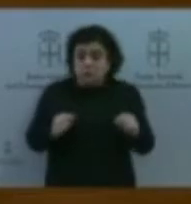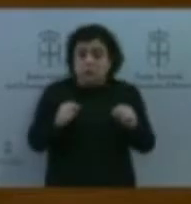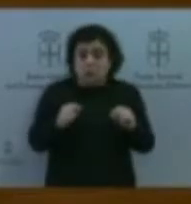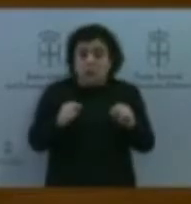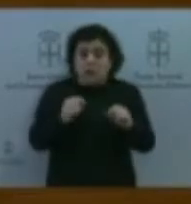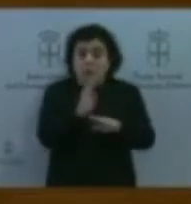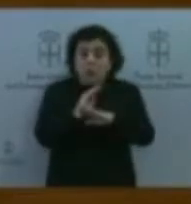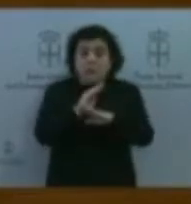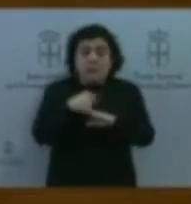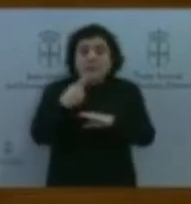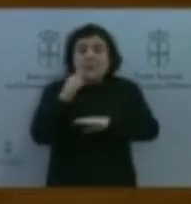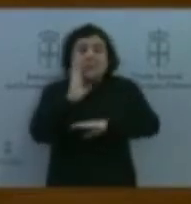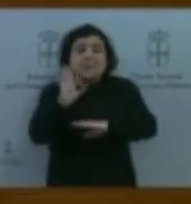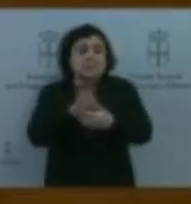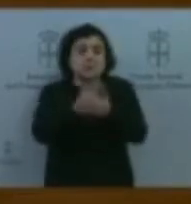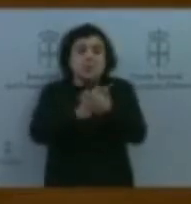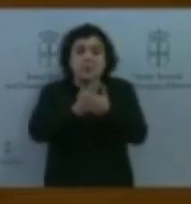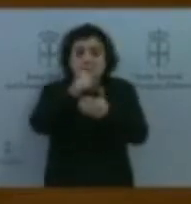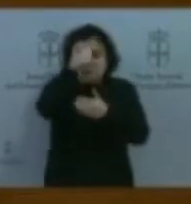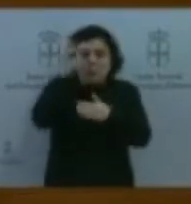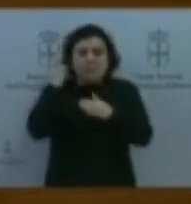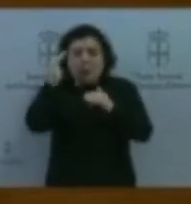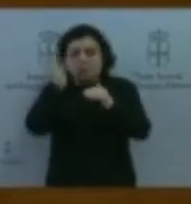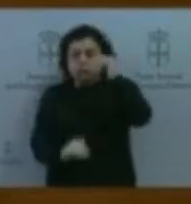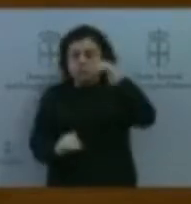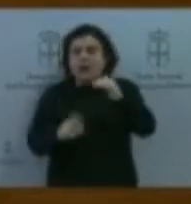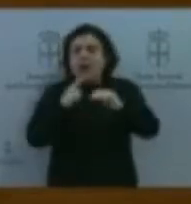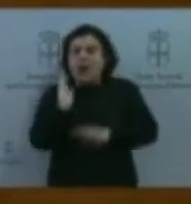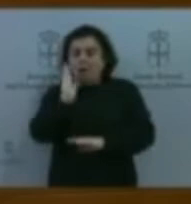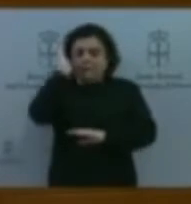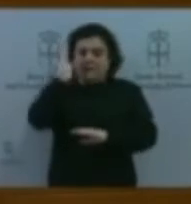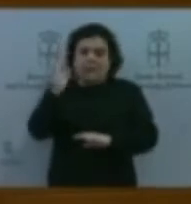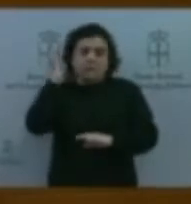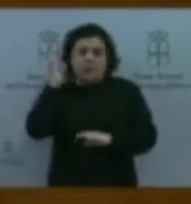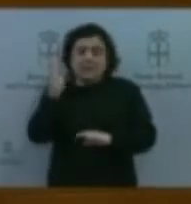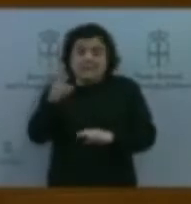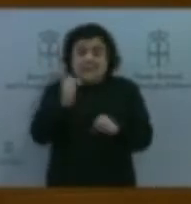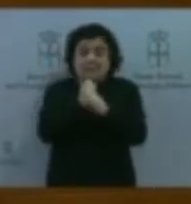de cuidados obligase a las mujeres a salir del mercado laboral y abandonar sus profesiones.